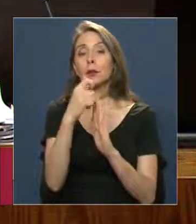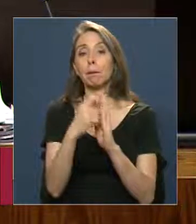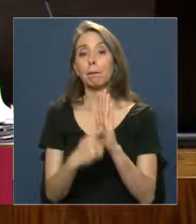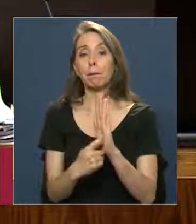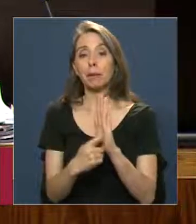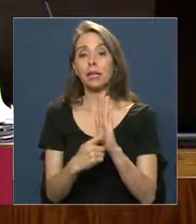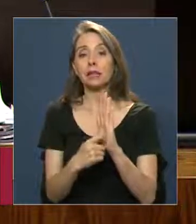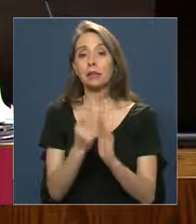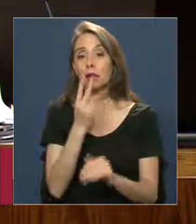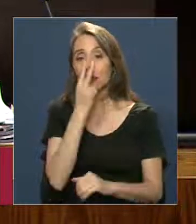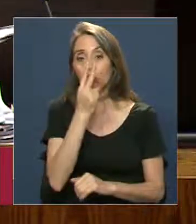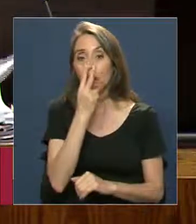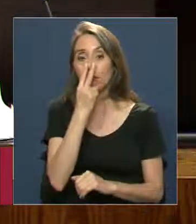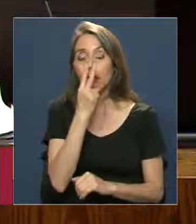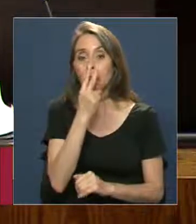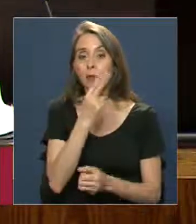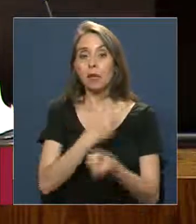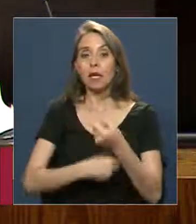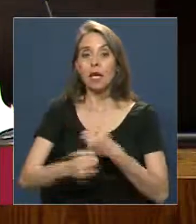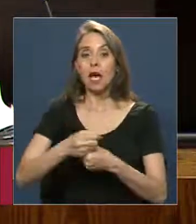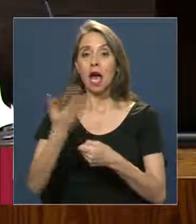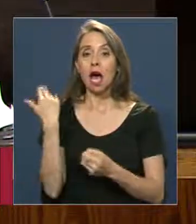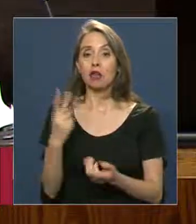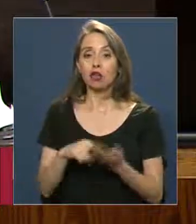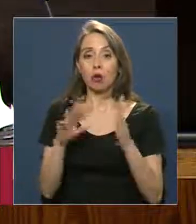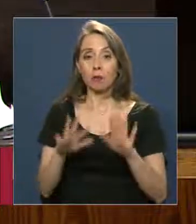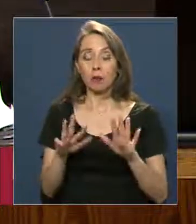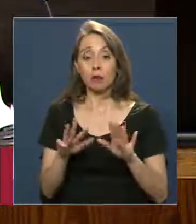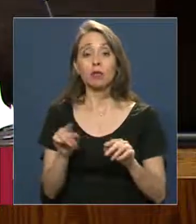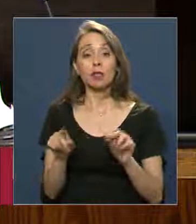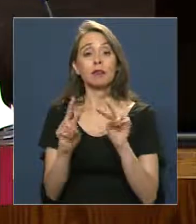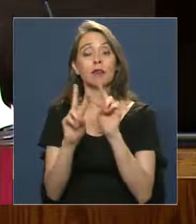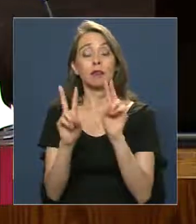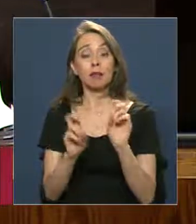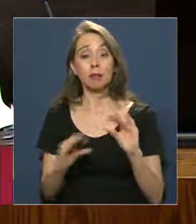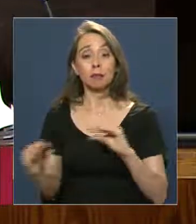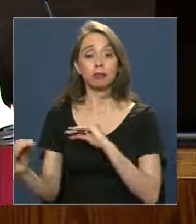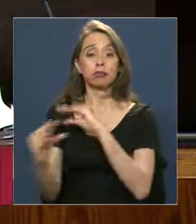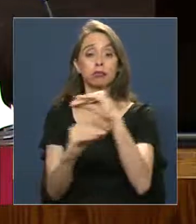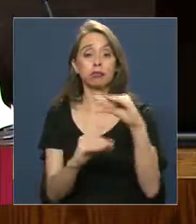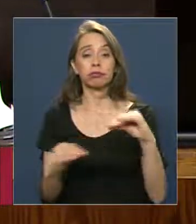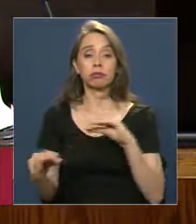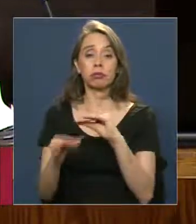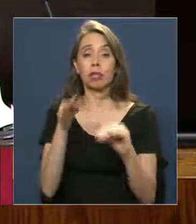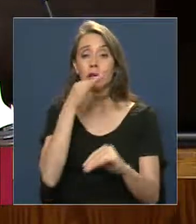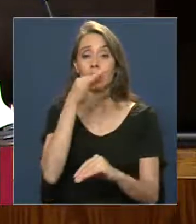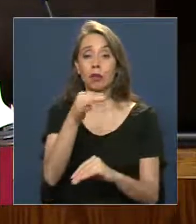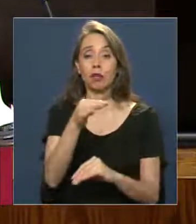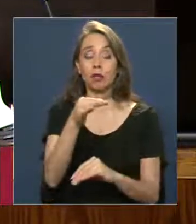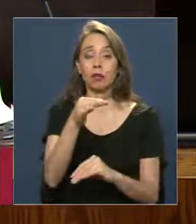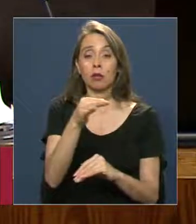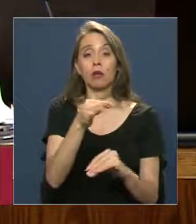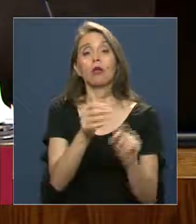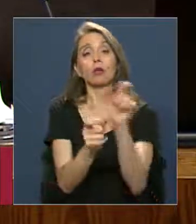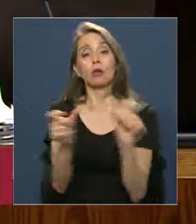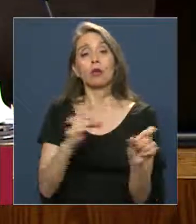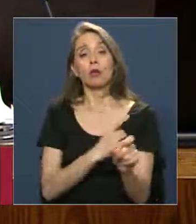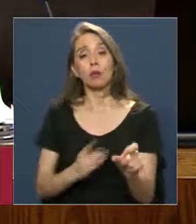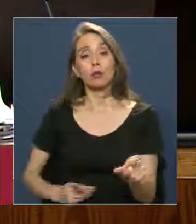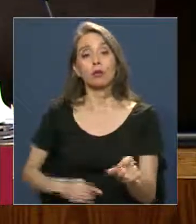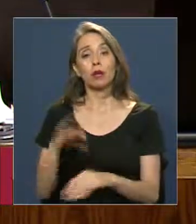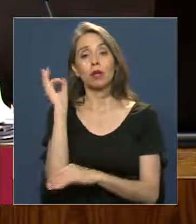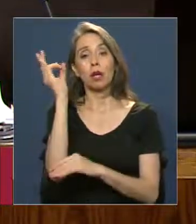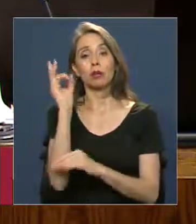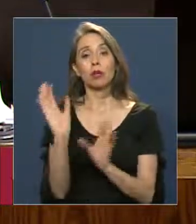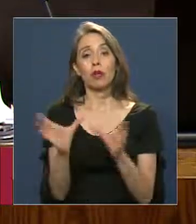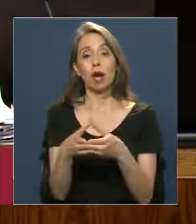de noviembre del año 2019, que fue uno de los temas que se señaló y se planteó por diversos diputados durante la comisión,